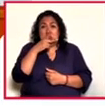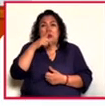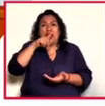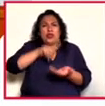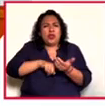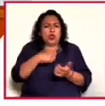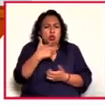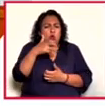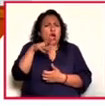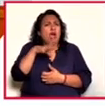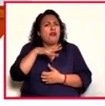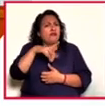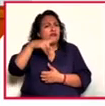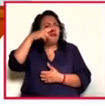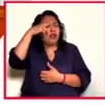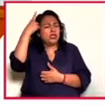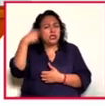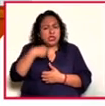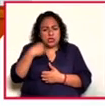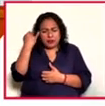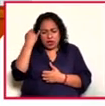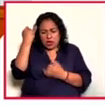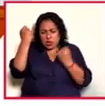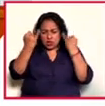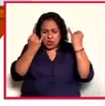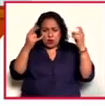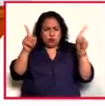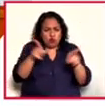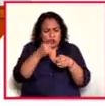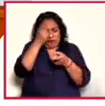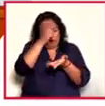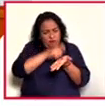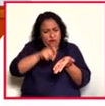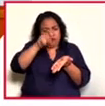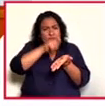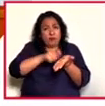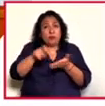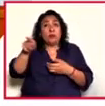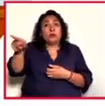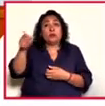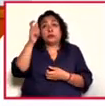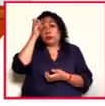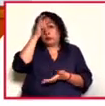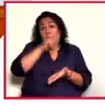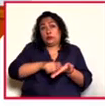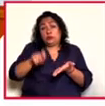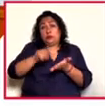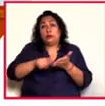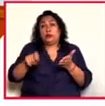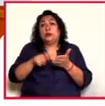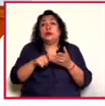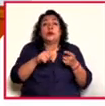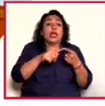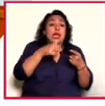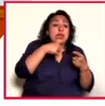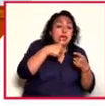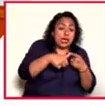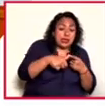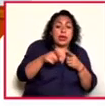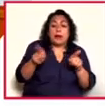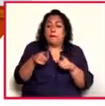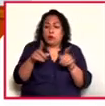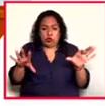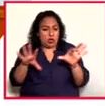para imaginar y crear música, porque él componía junto la letra y la música. y lo